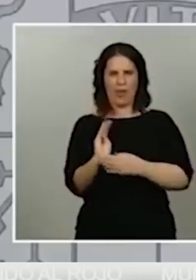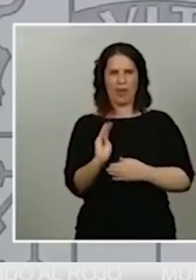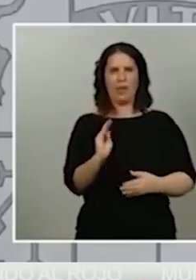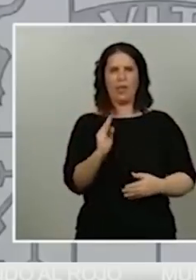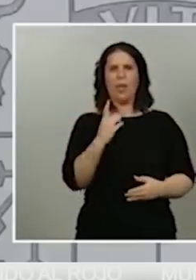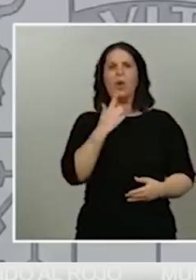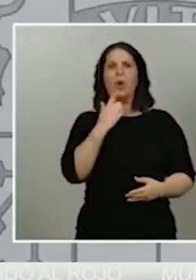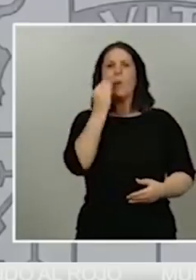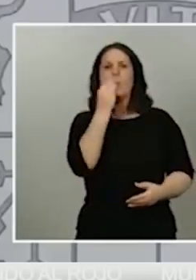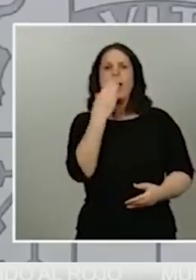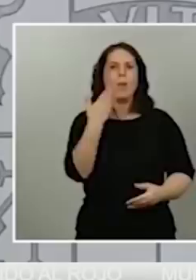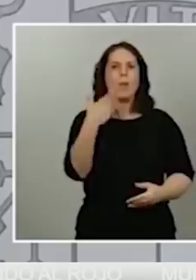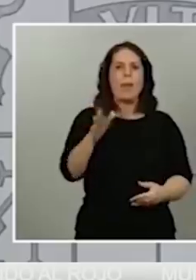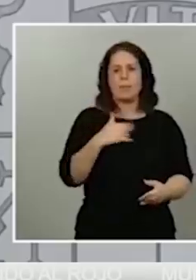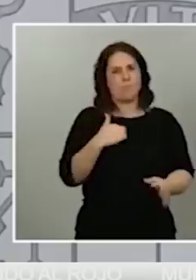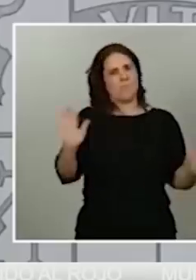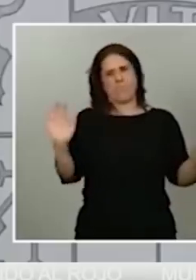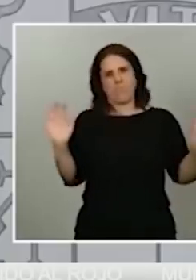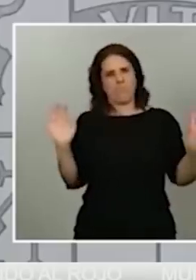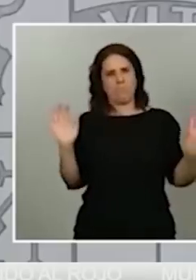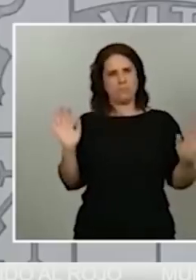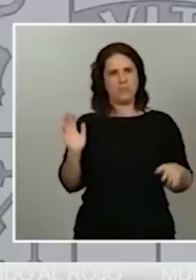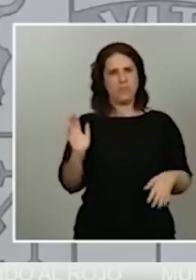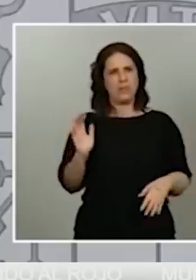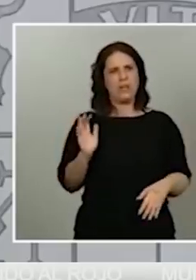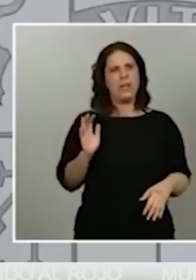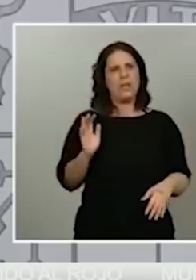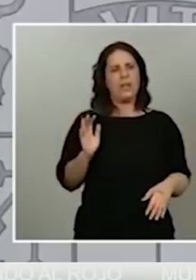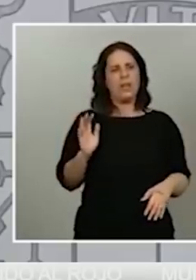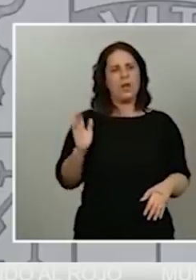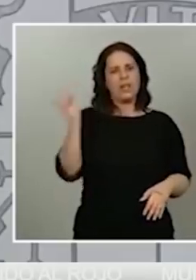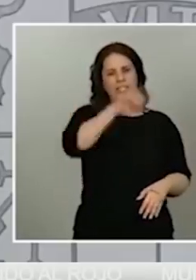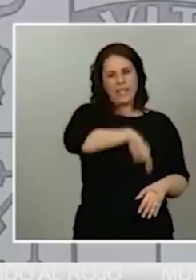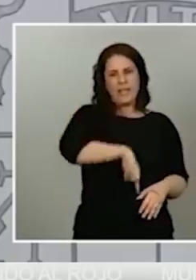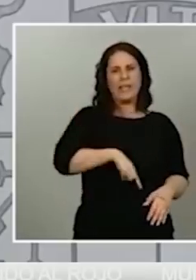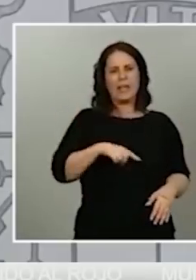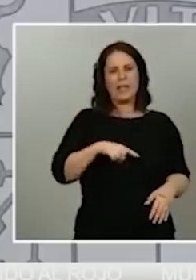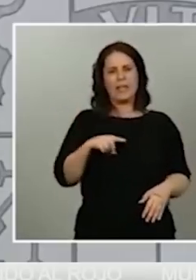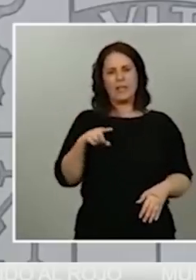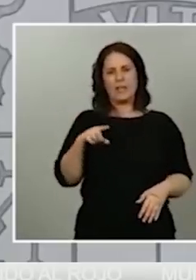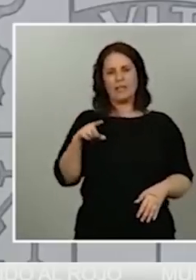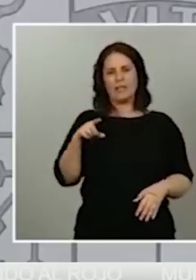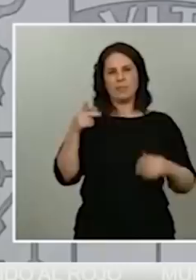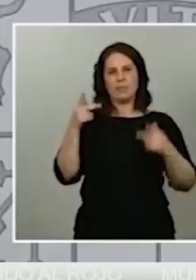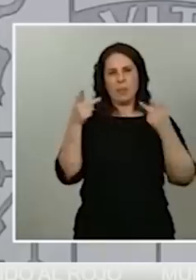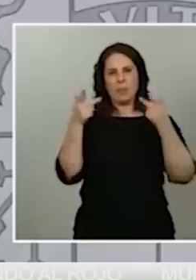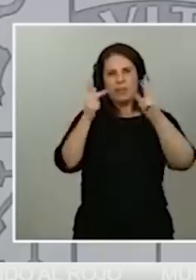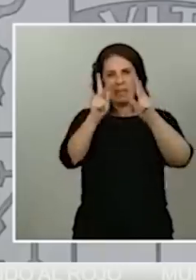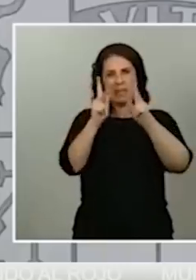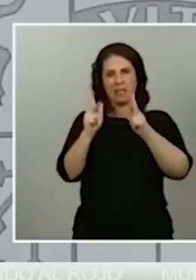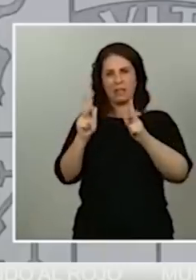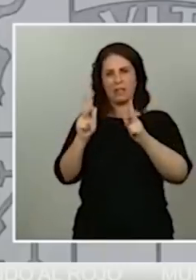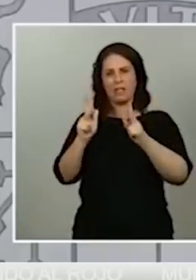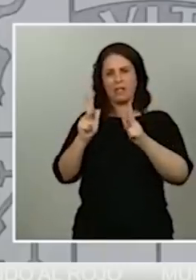que falsifican la realidad, los que adormecen a la ciudadanía, los